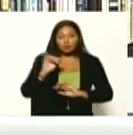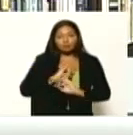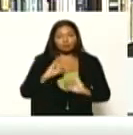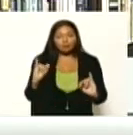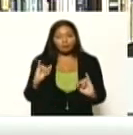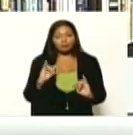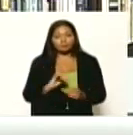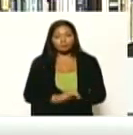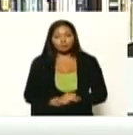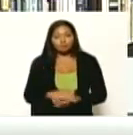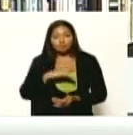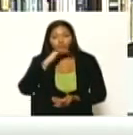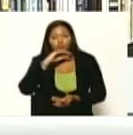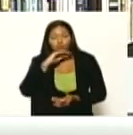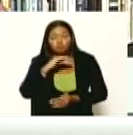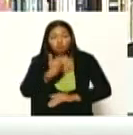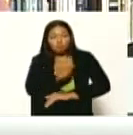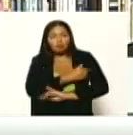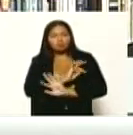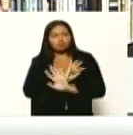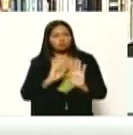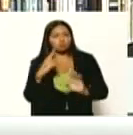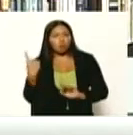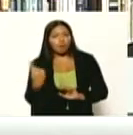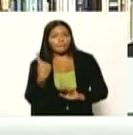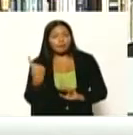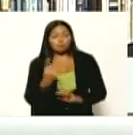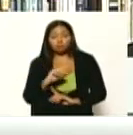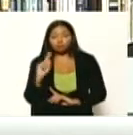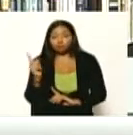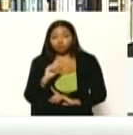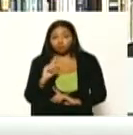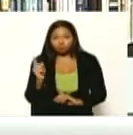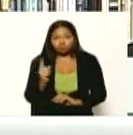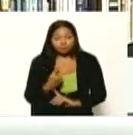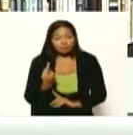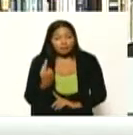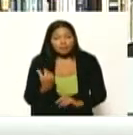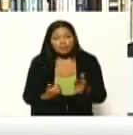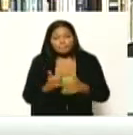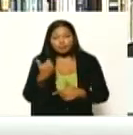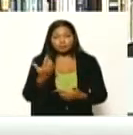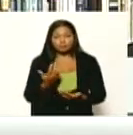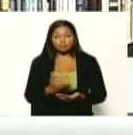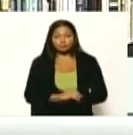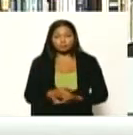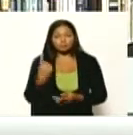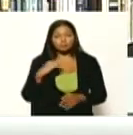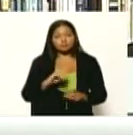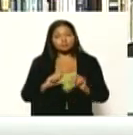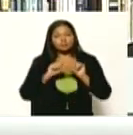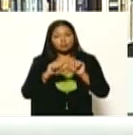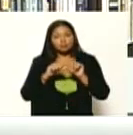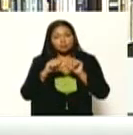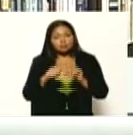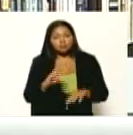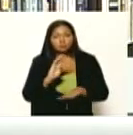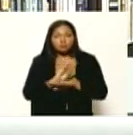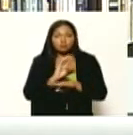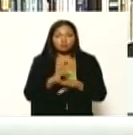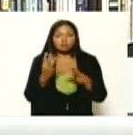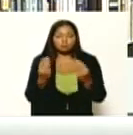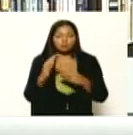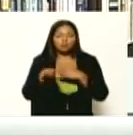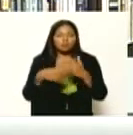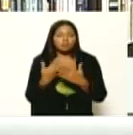no es suficiente, no es suficiente. Tenemos que mantener los cuidados hasta